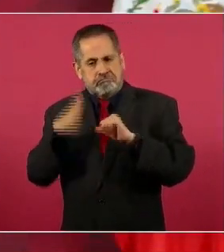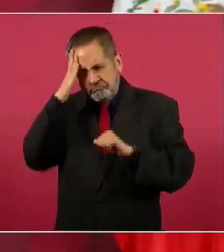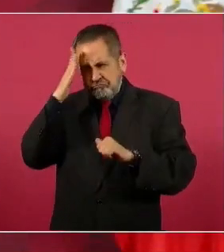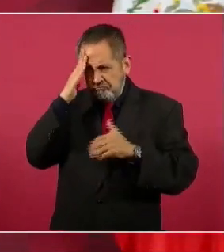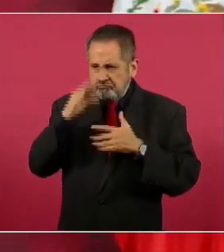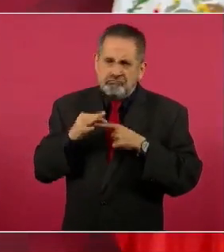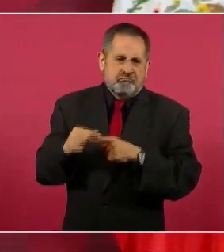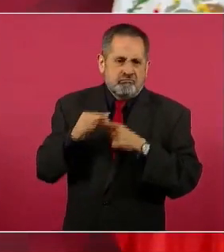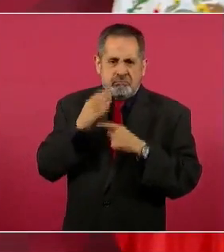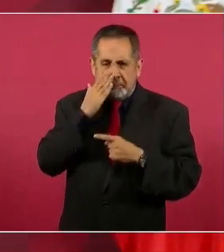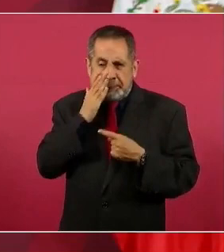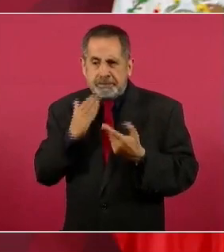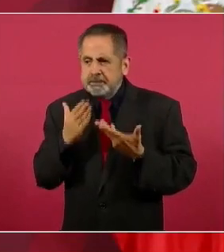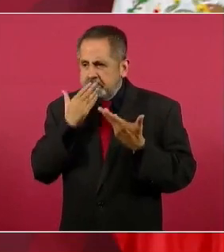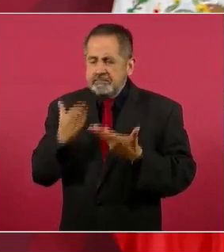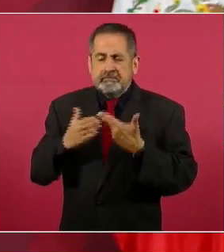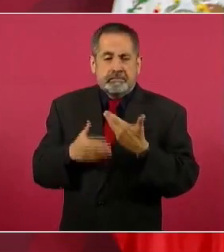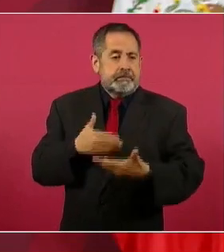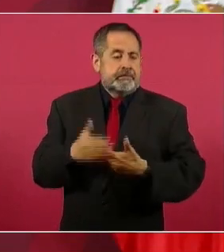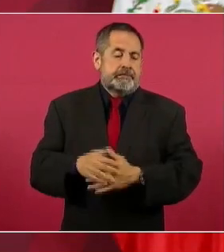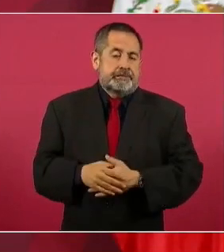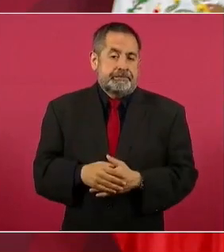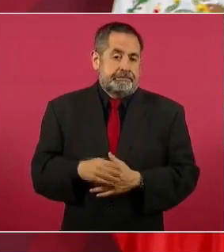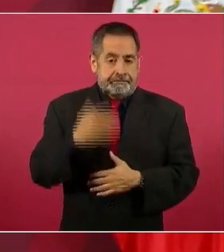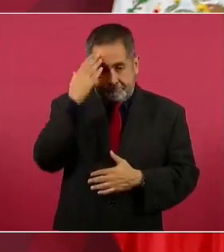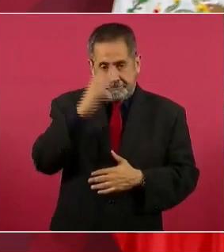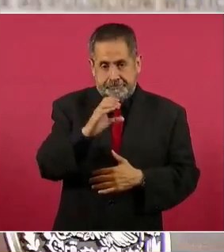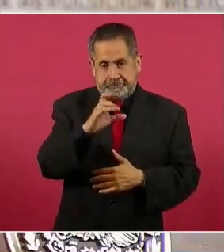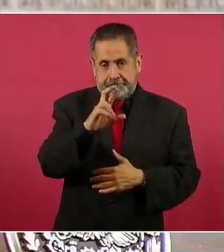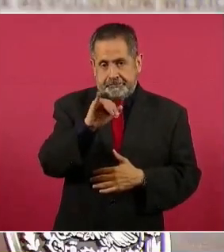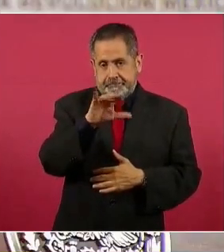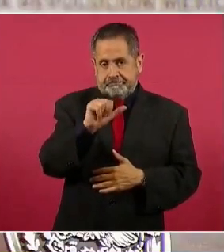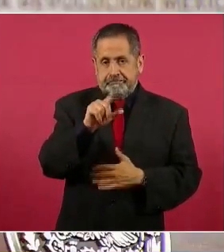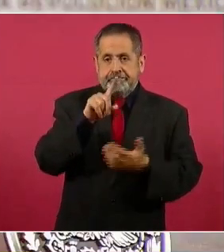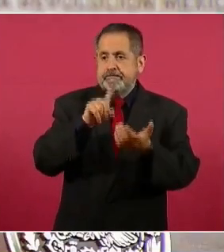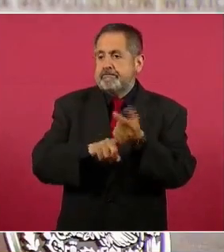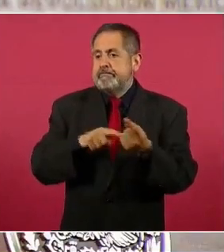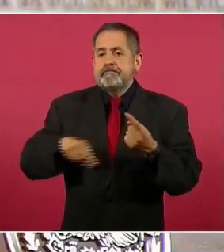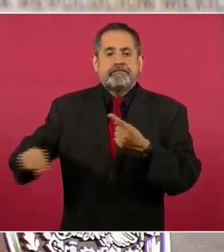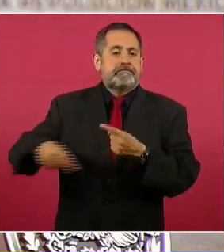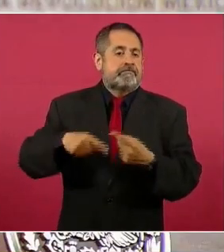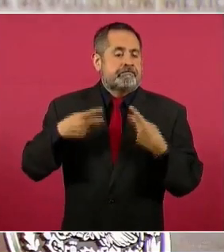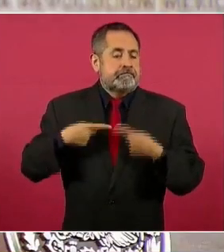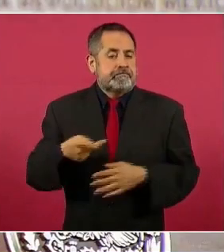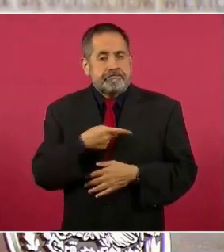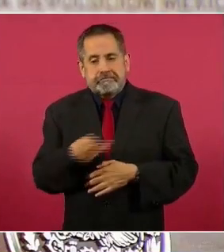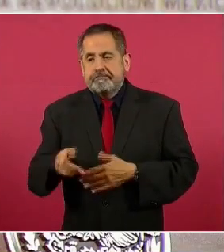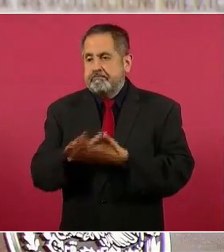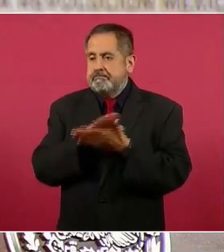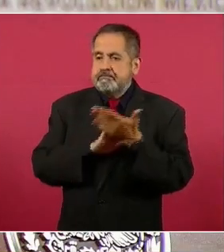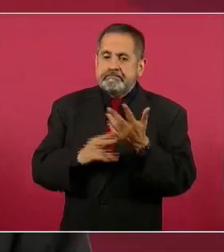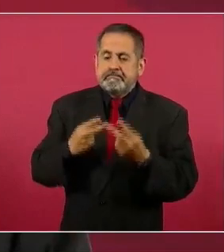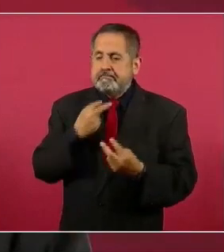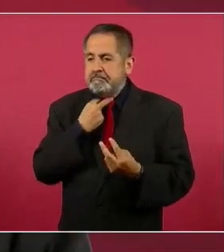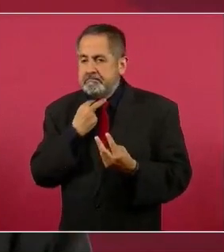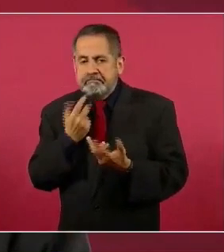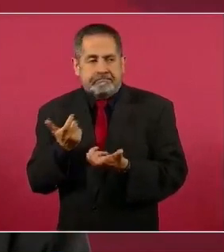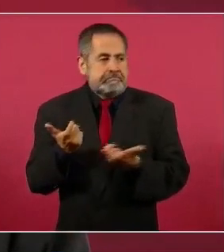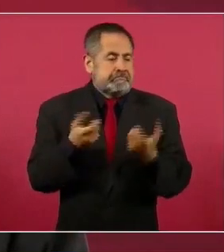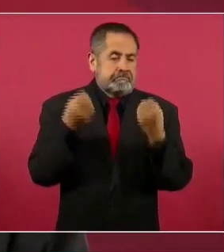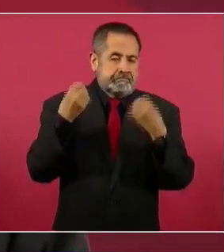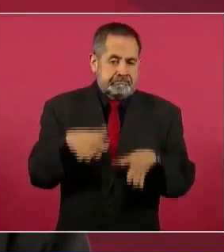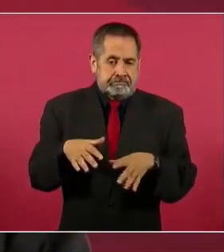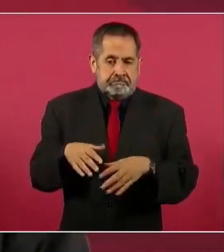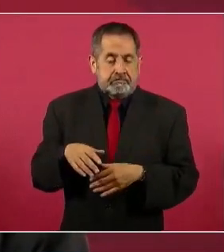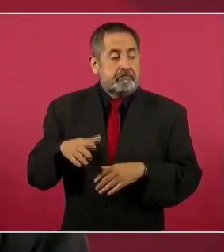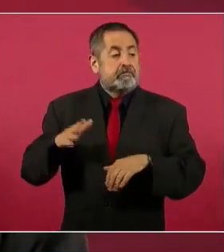todas las crisis afectan más a la gente humilde, a la gente pobre, si los gobiernos están